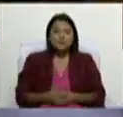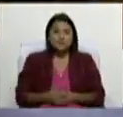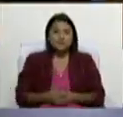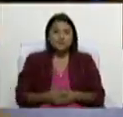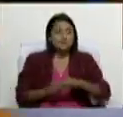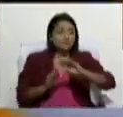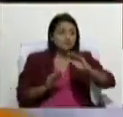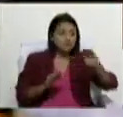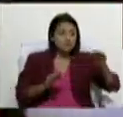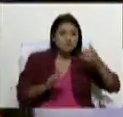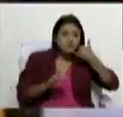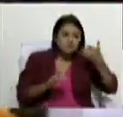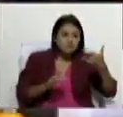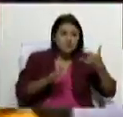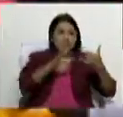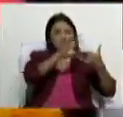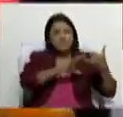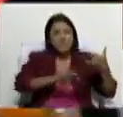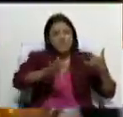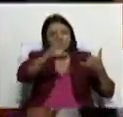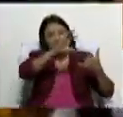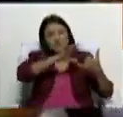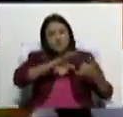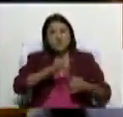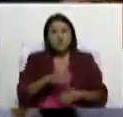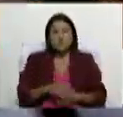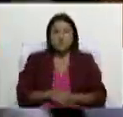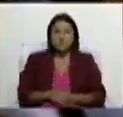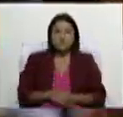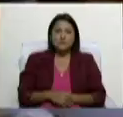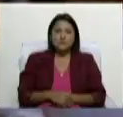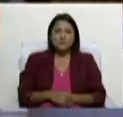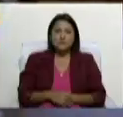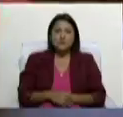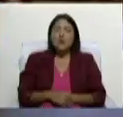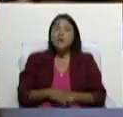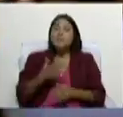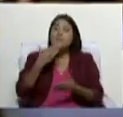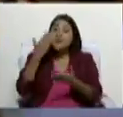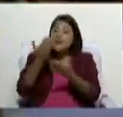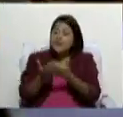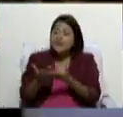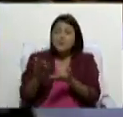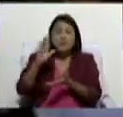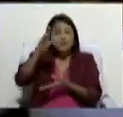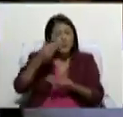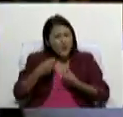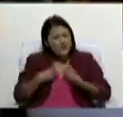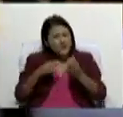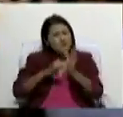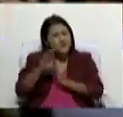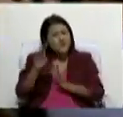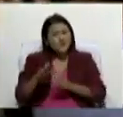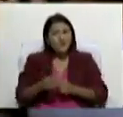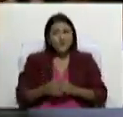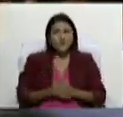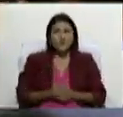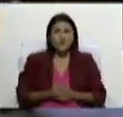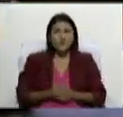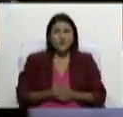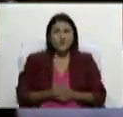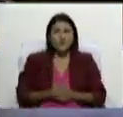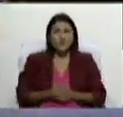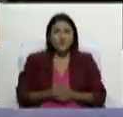esos países desvergonzados, pedir por la vida, pedir por el futuro, pedir por el desarrollo. Para los